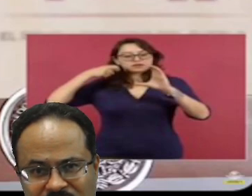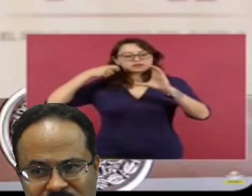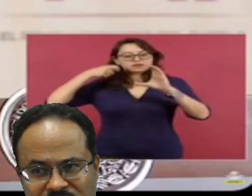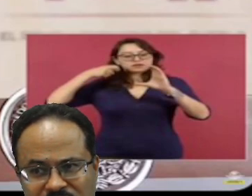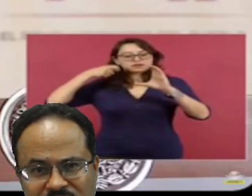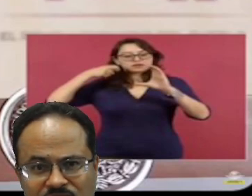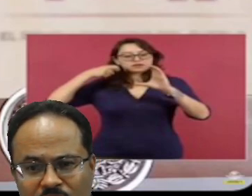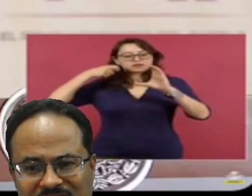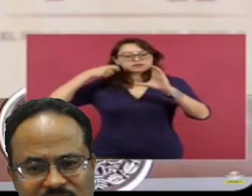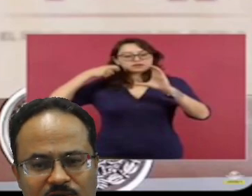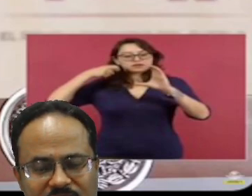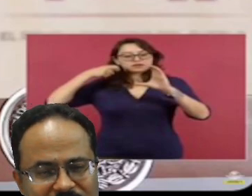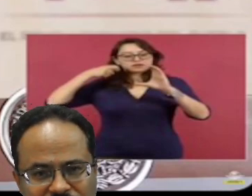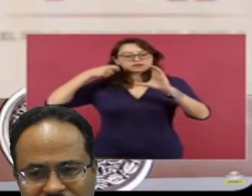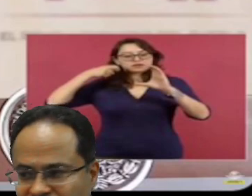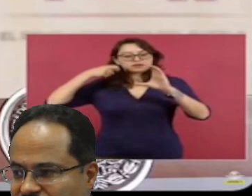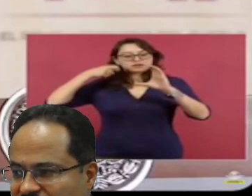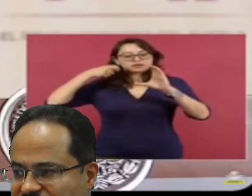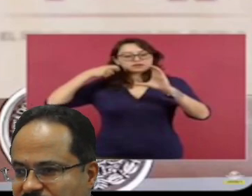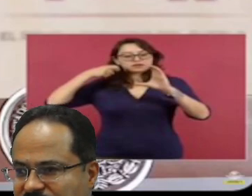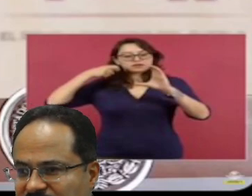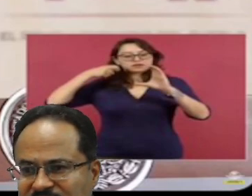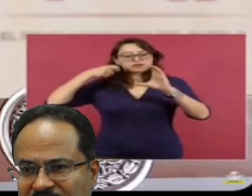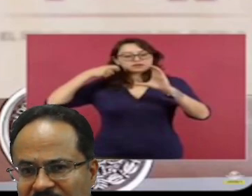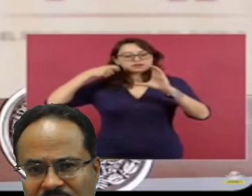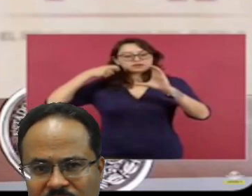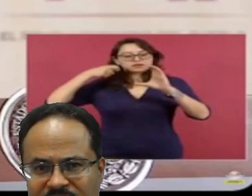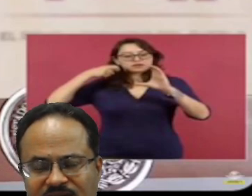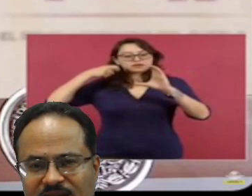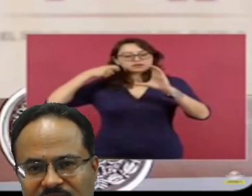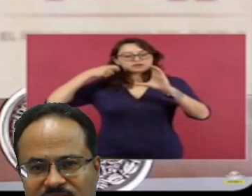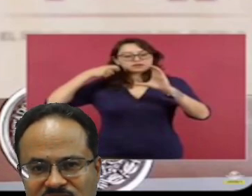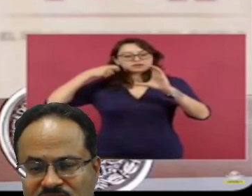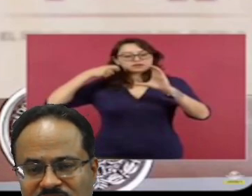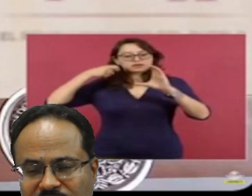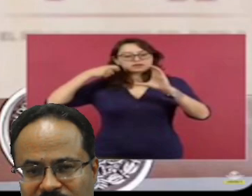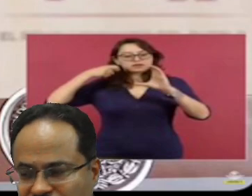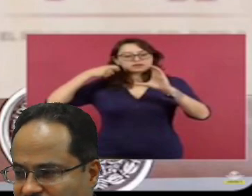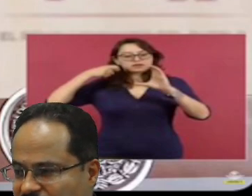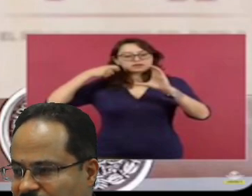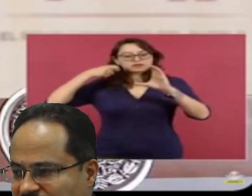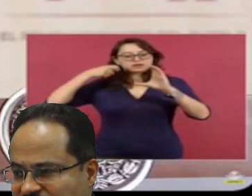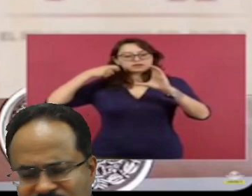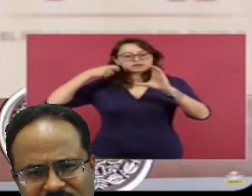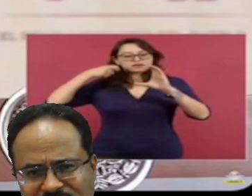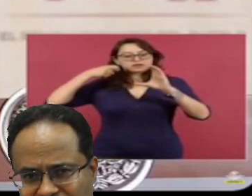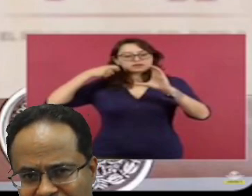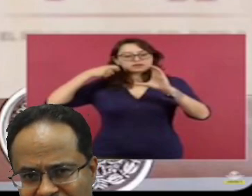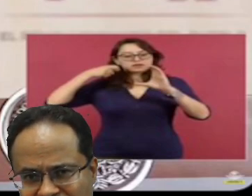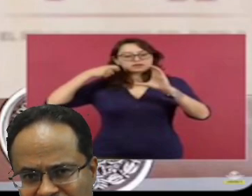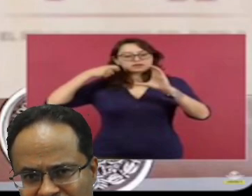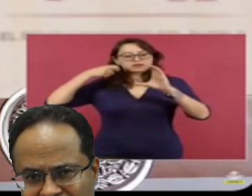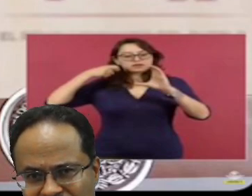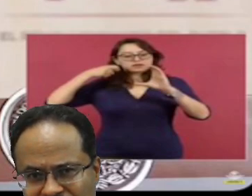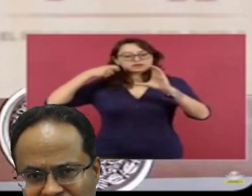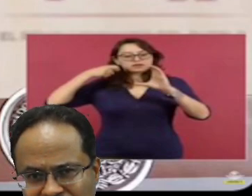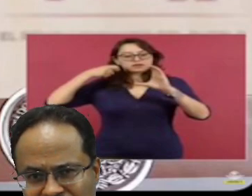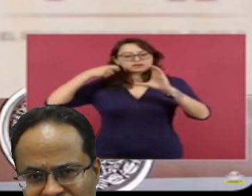muestra no es correcto bajo ninguna circunstancia cometer delitos no es correcto bajo ninguna circunstancia